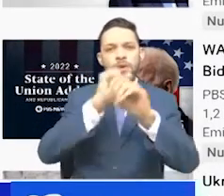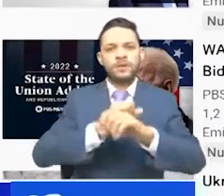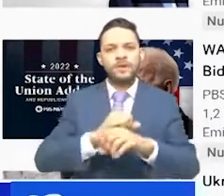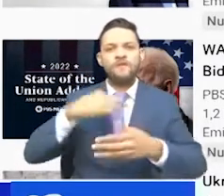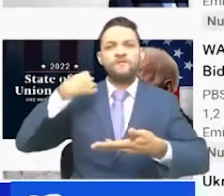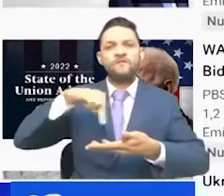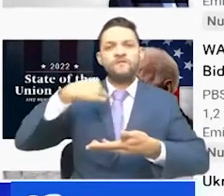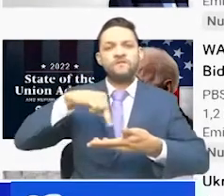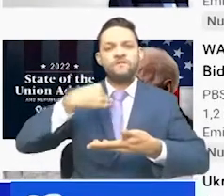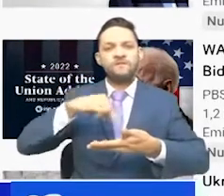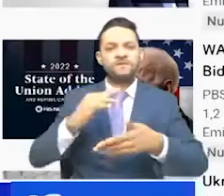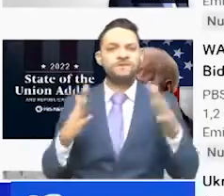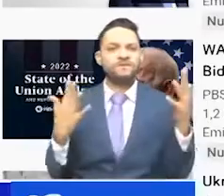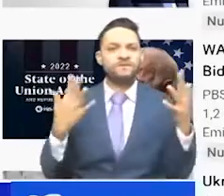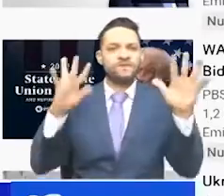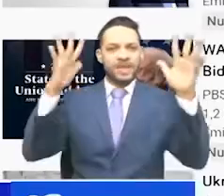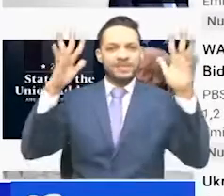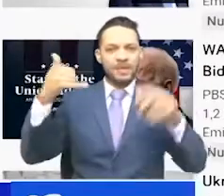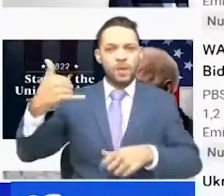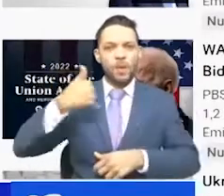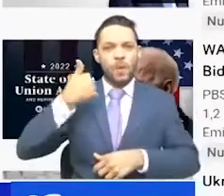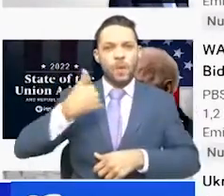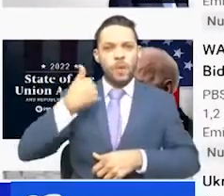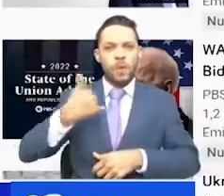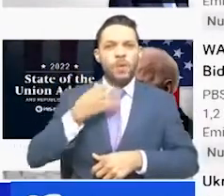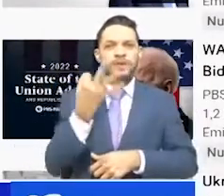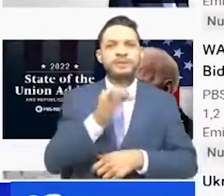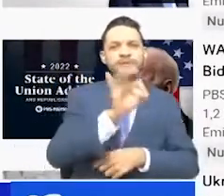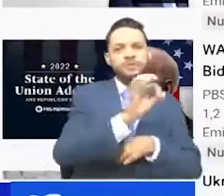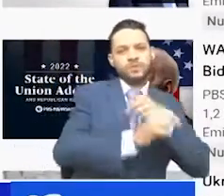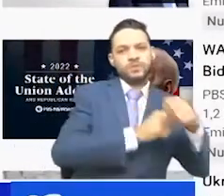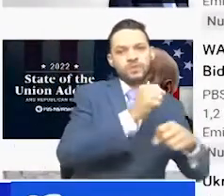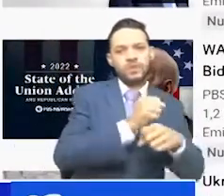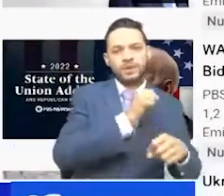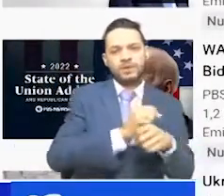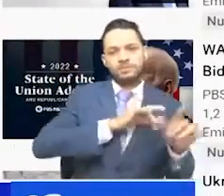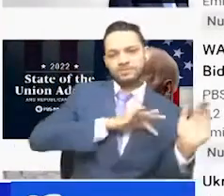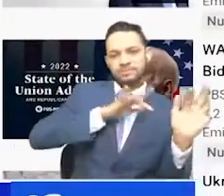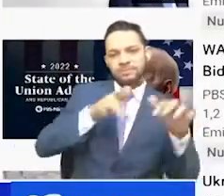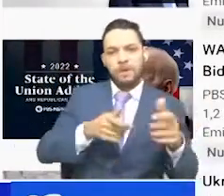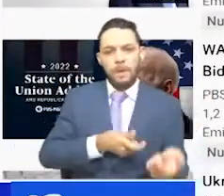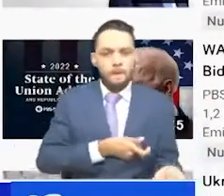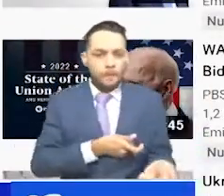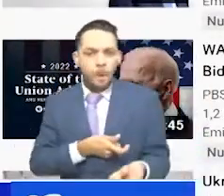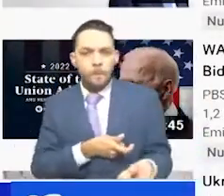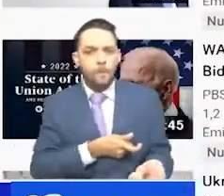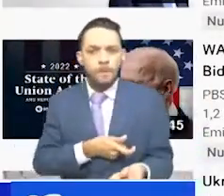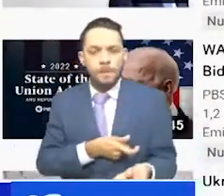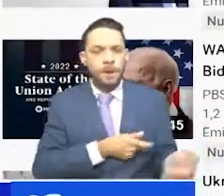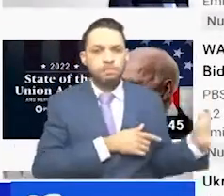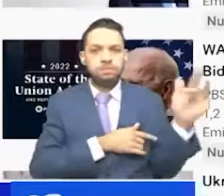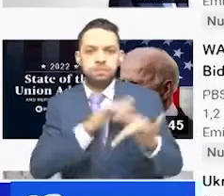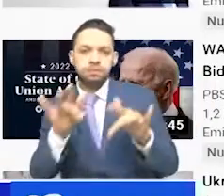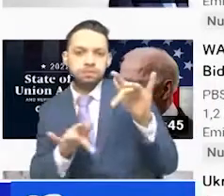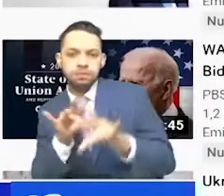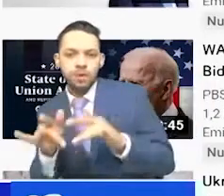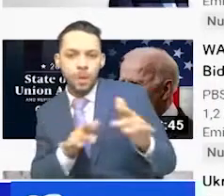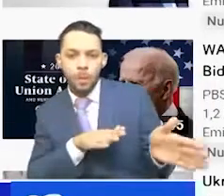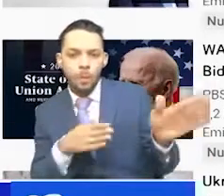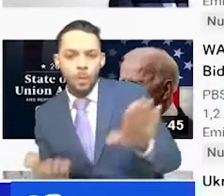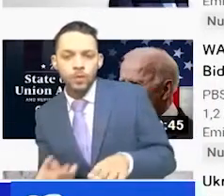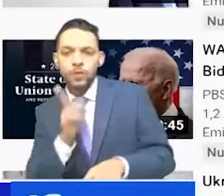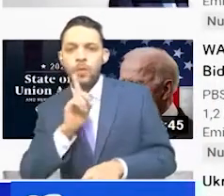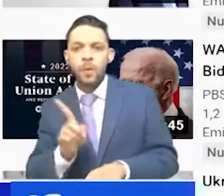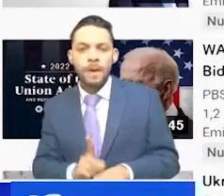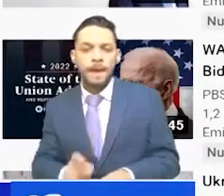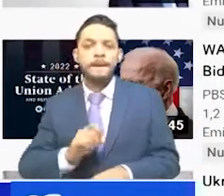organizado una familia a un joven que cumplía sus 18 años. Los bomberos locales informaron que nadie murió, pero que hay una persona